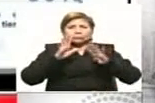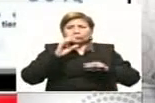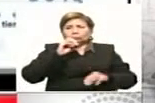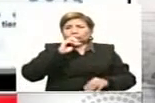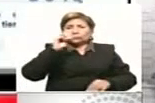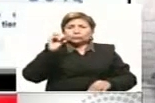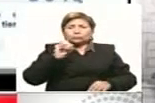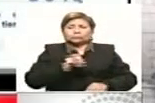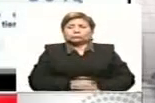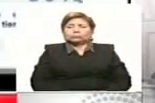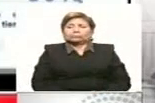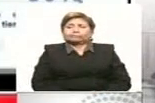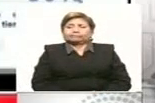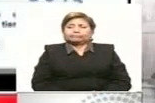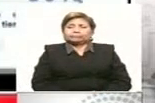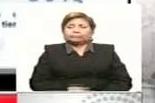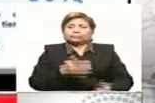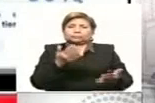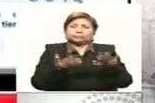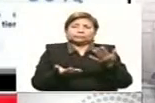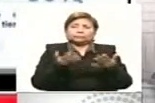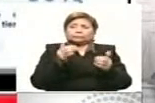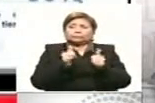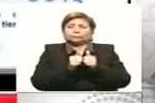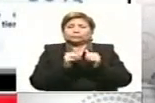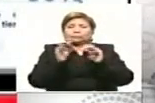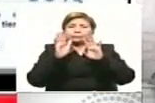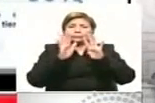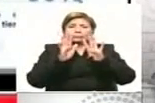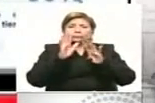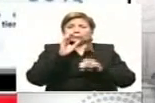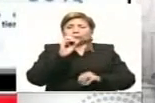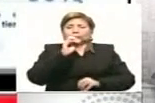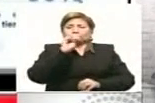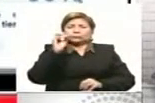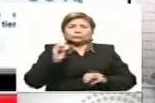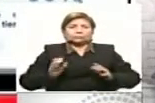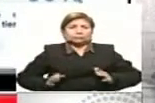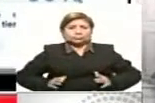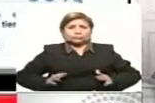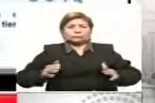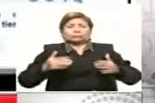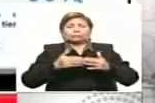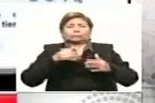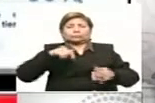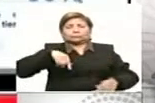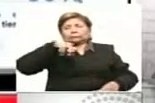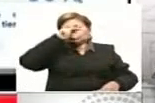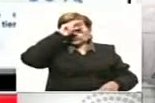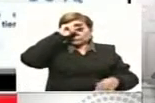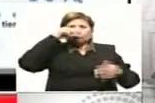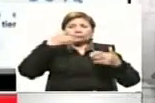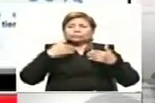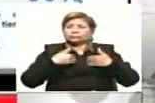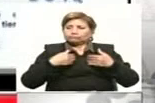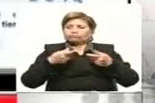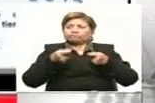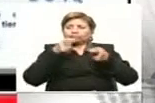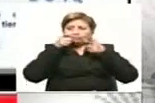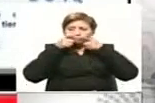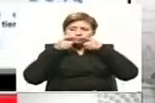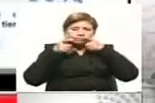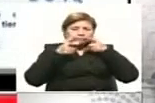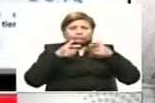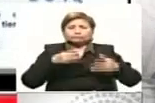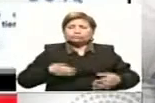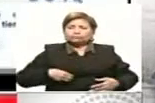90%, por lo menos que el 90% de las gestantes en nuestro país tengan sus controles prenatales